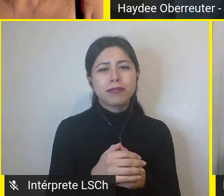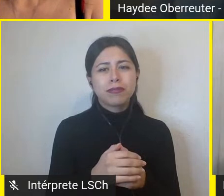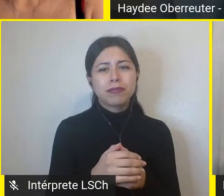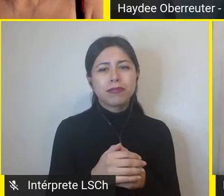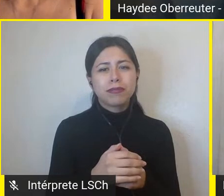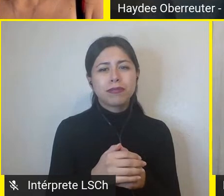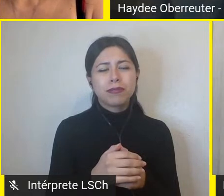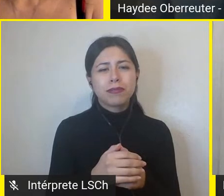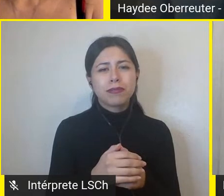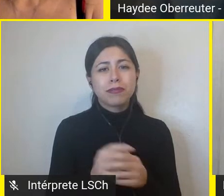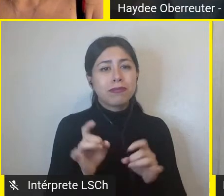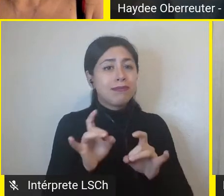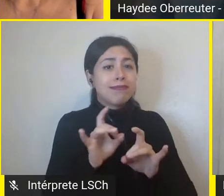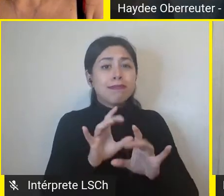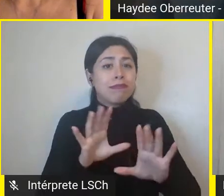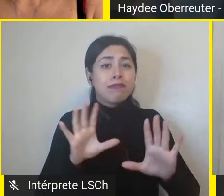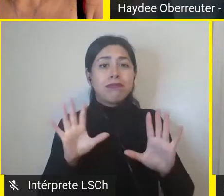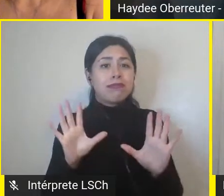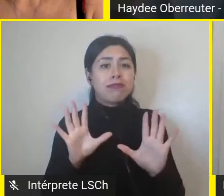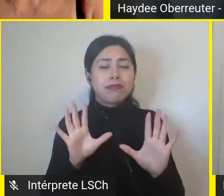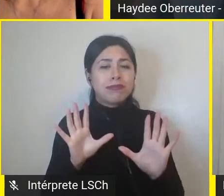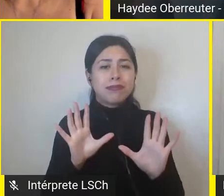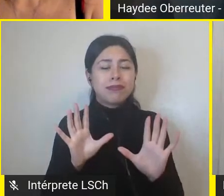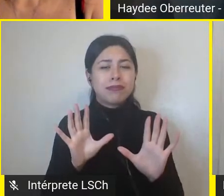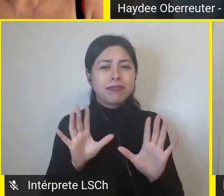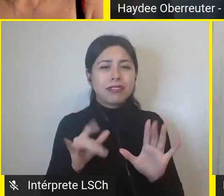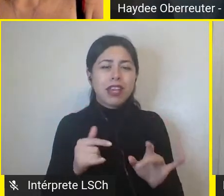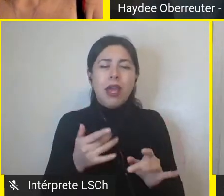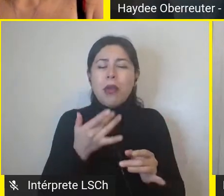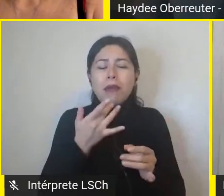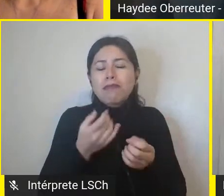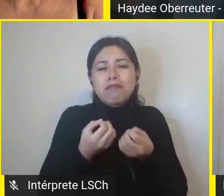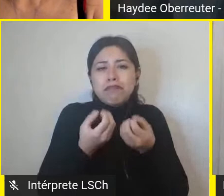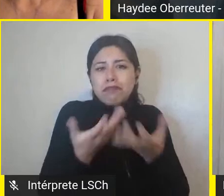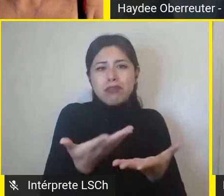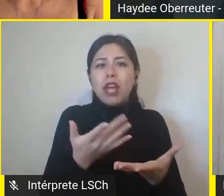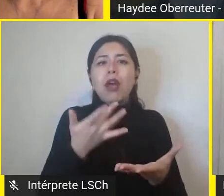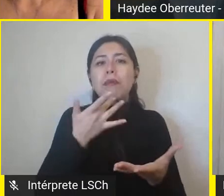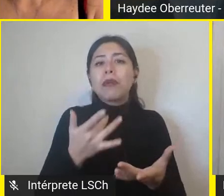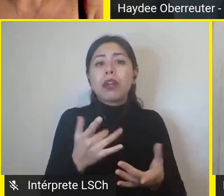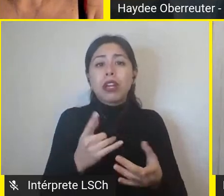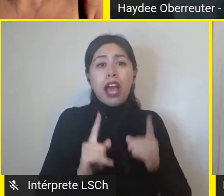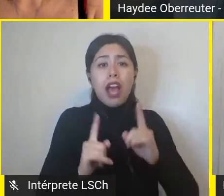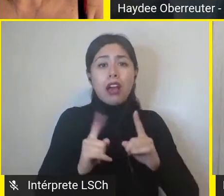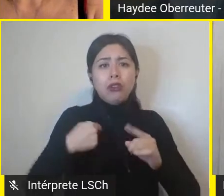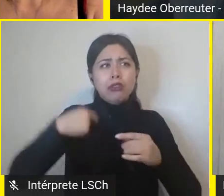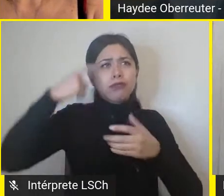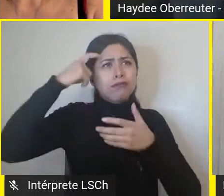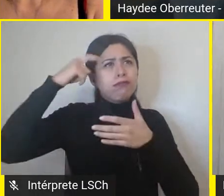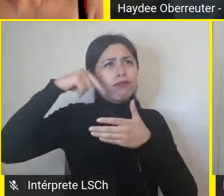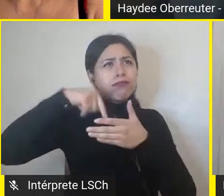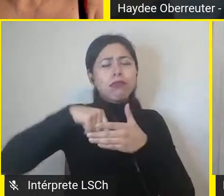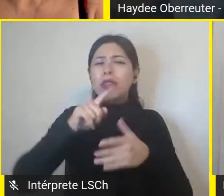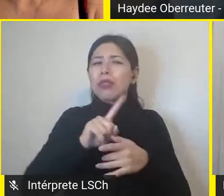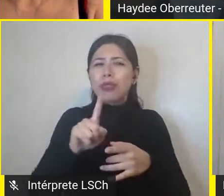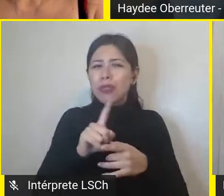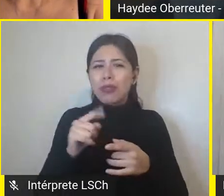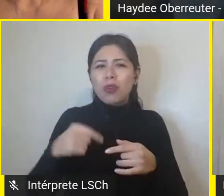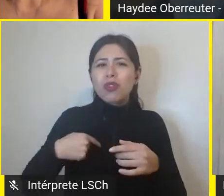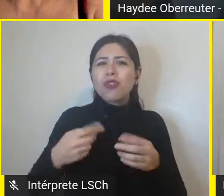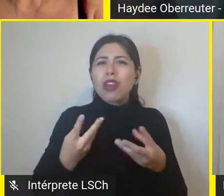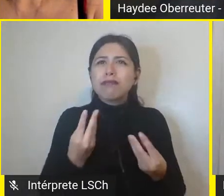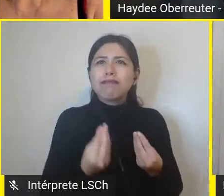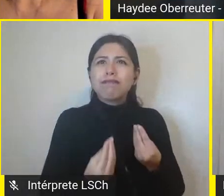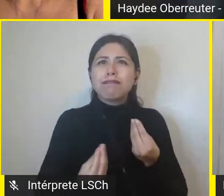con total espontaneidad, porque la verdad es que no es una cosa en la que yo haya profundizado, sino que es algo que me viene ocurriendo,